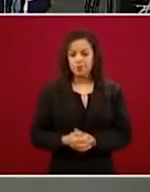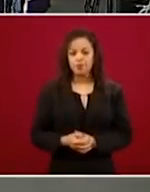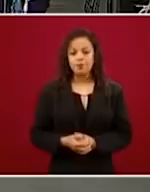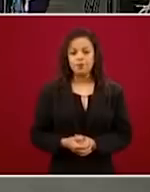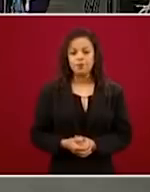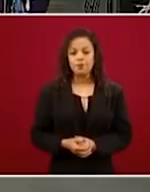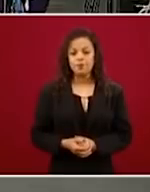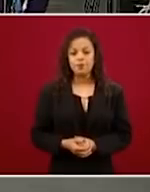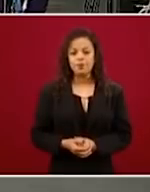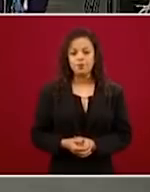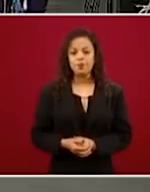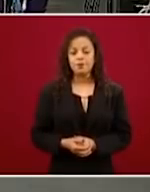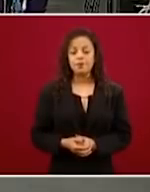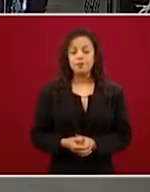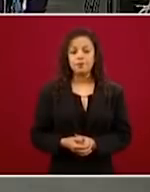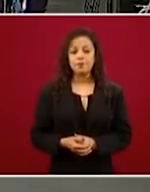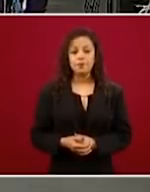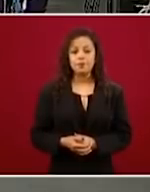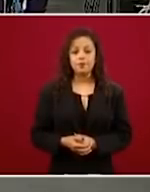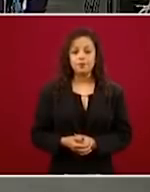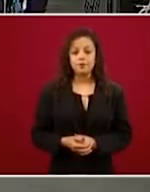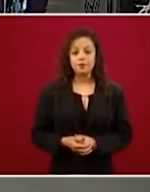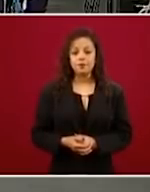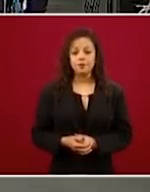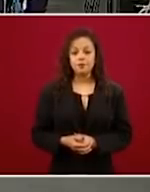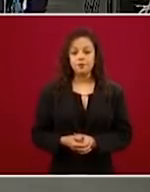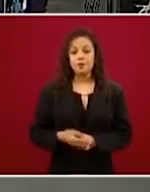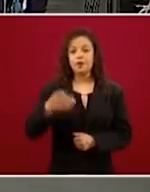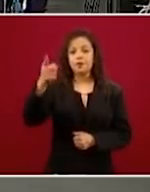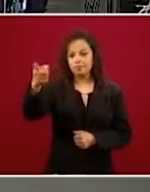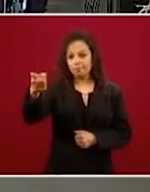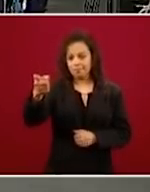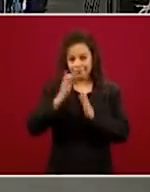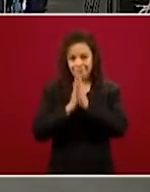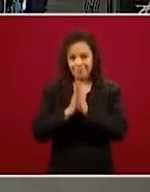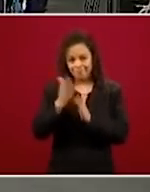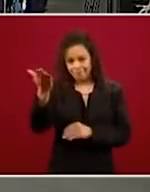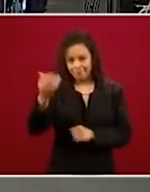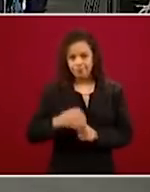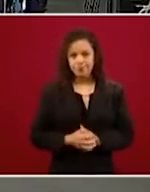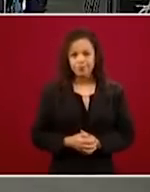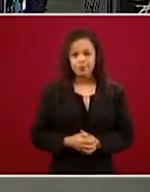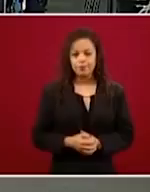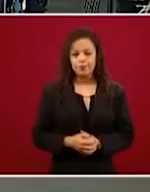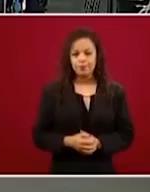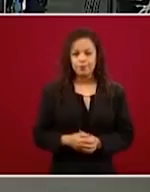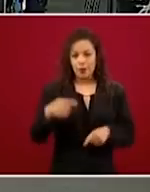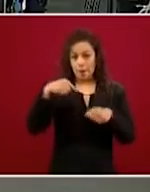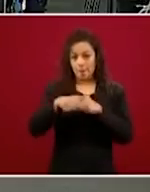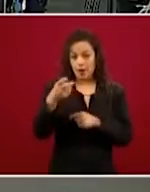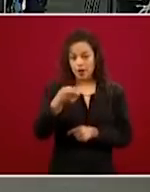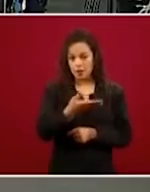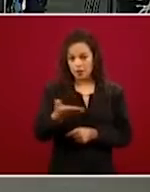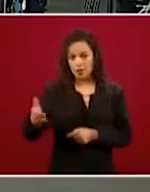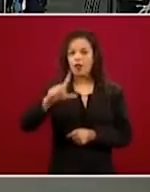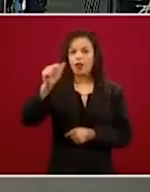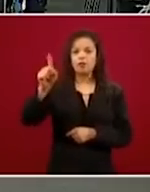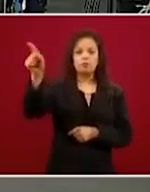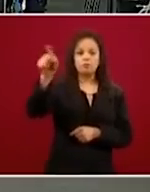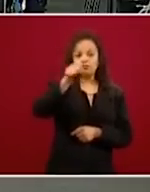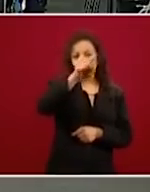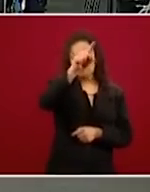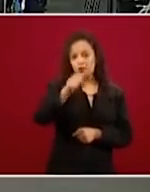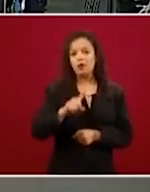es presidente por favor aquí empezamos aquí enfrente nos seguimos por acá por acá y